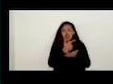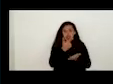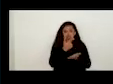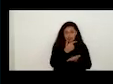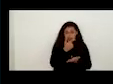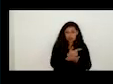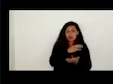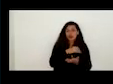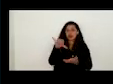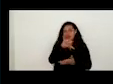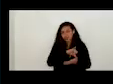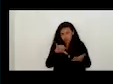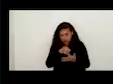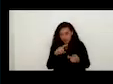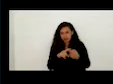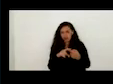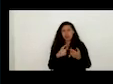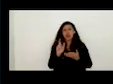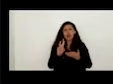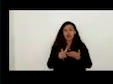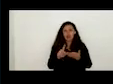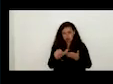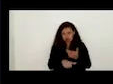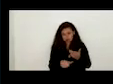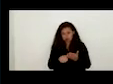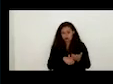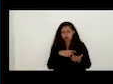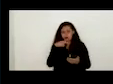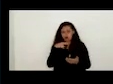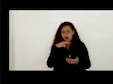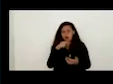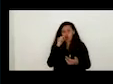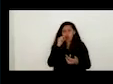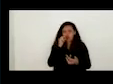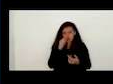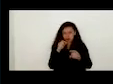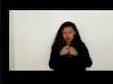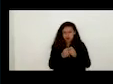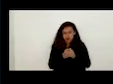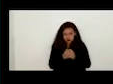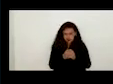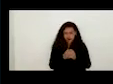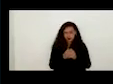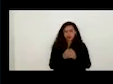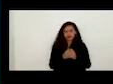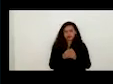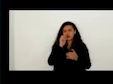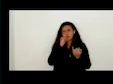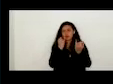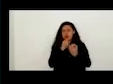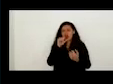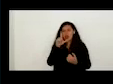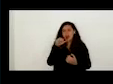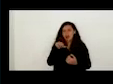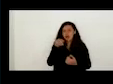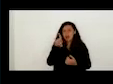aceites, en el aguacate, en la nuez, en los cacahuates, en las almendras, que también tienen un poquito de proteína, pero en